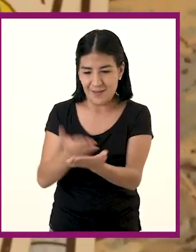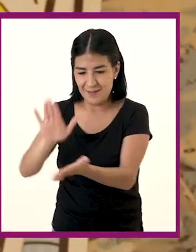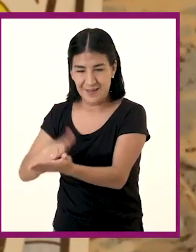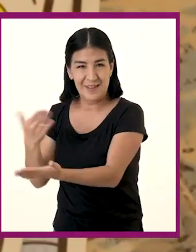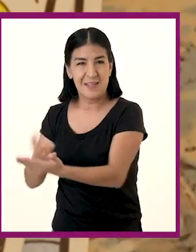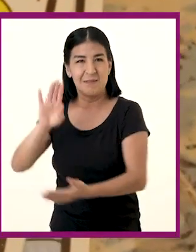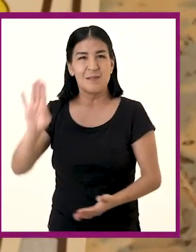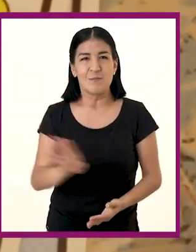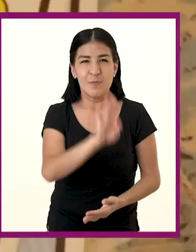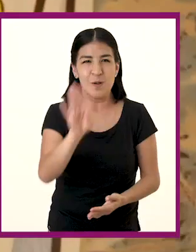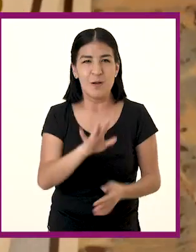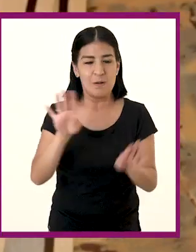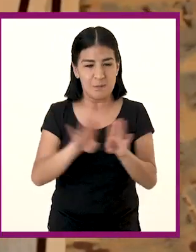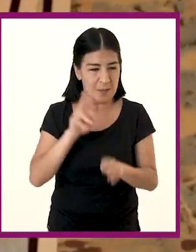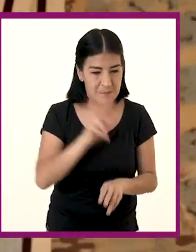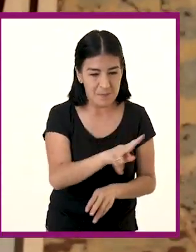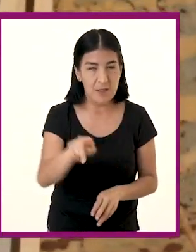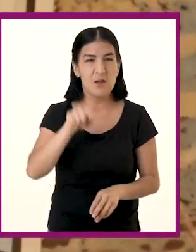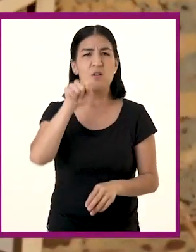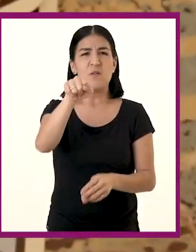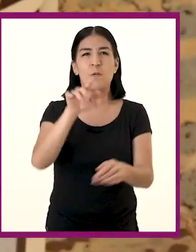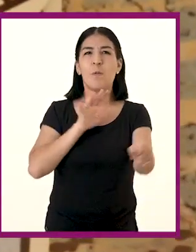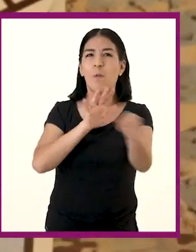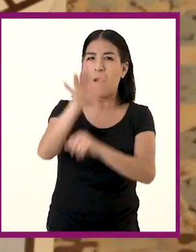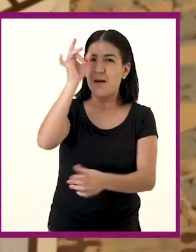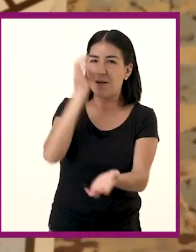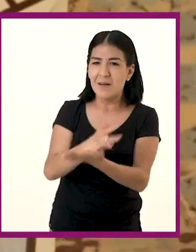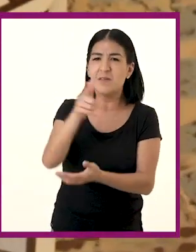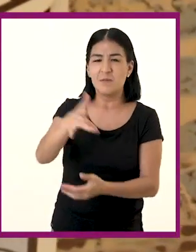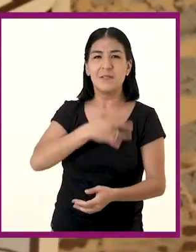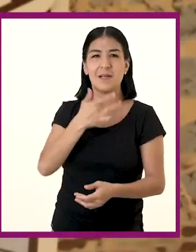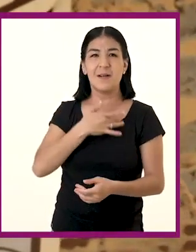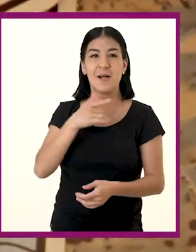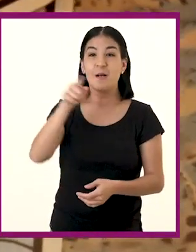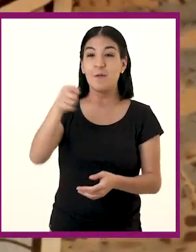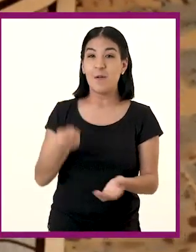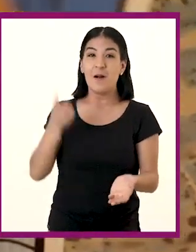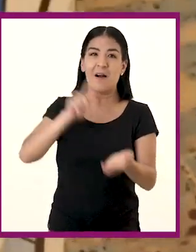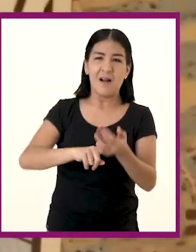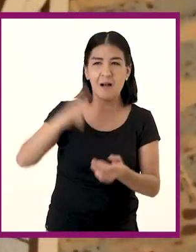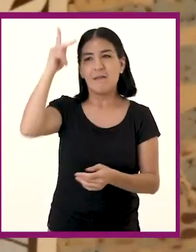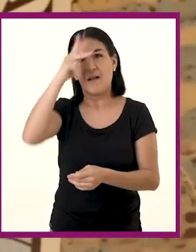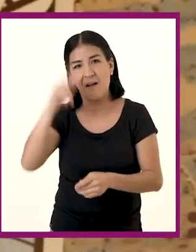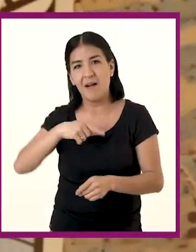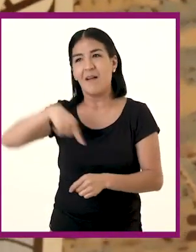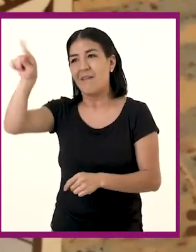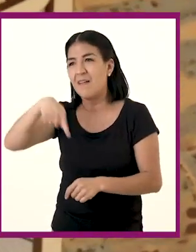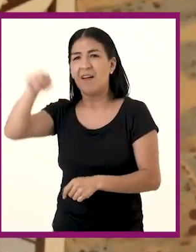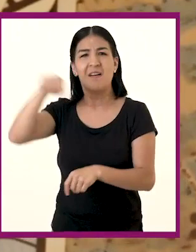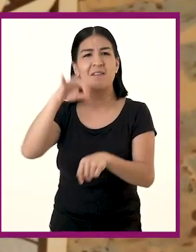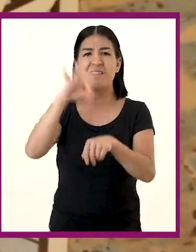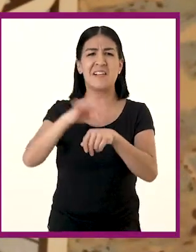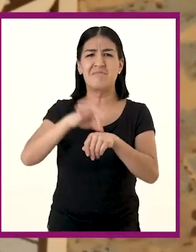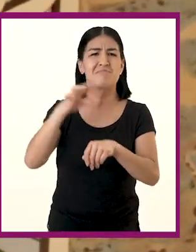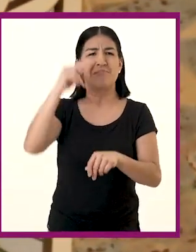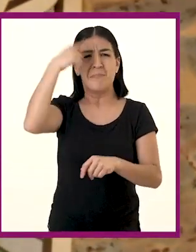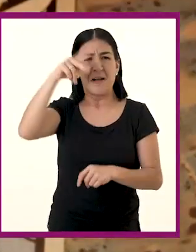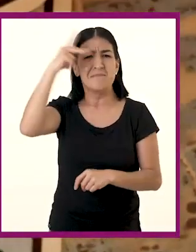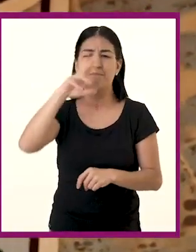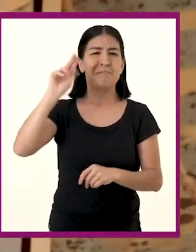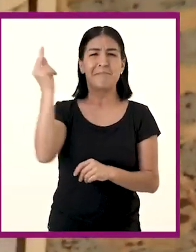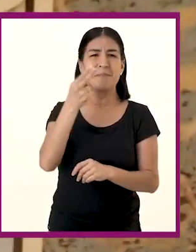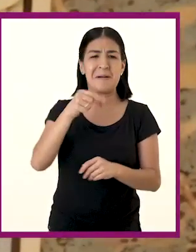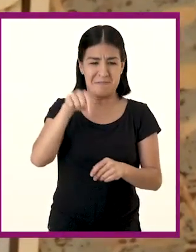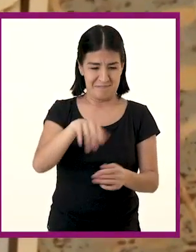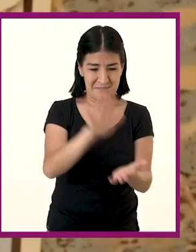tarot. Entonces se hace una lectura de tarot, diagnostica qué es lo que tenemos. Él dice, te ahorras 4 años de psicoanálisis, ya con esta